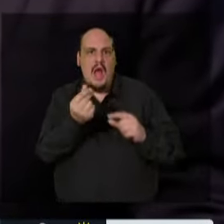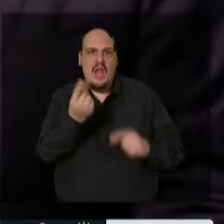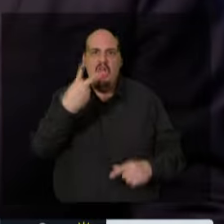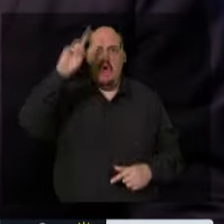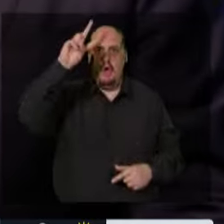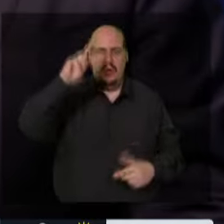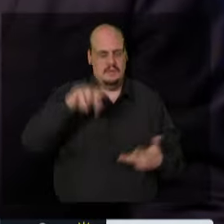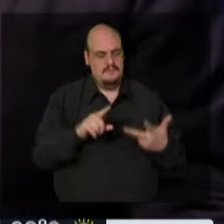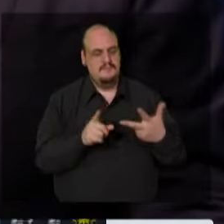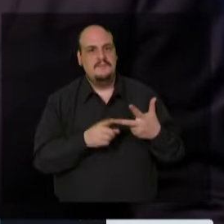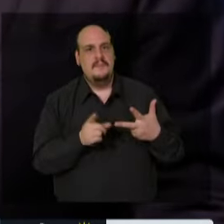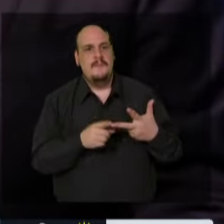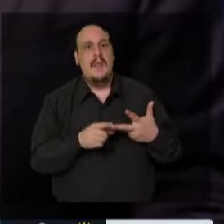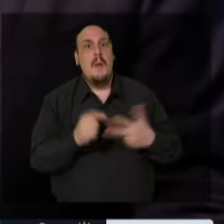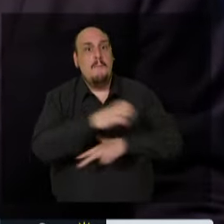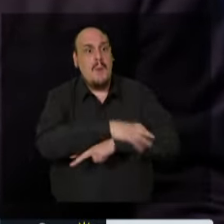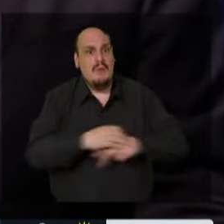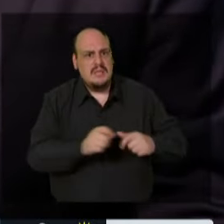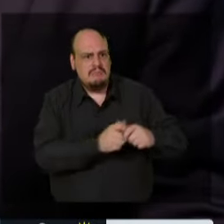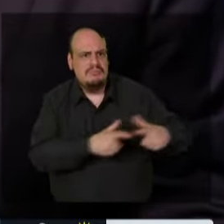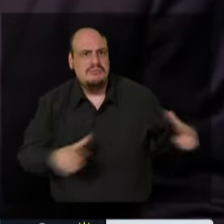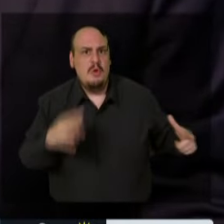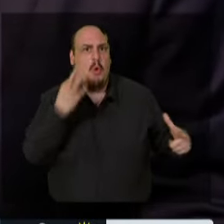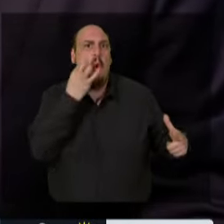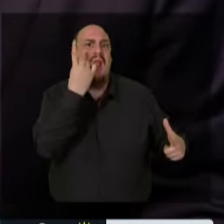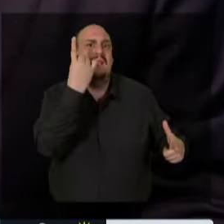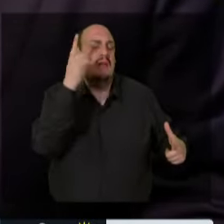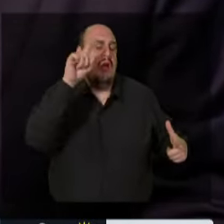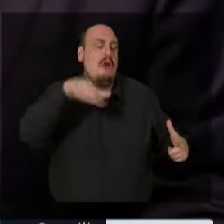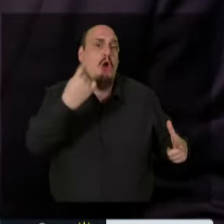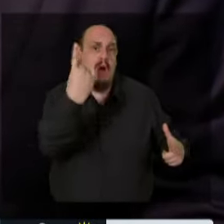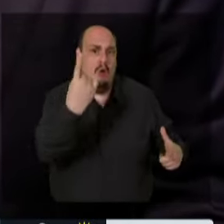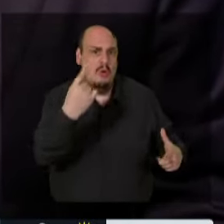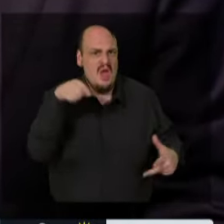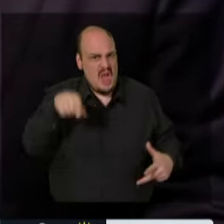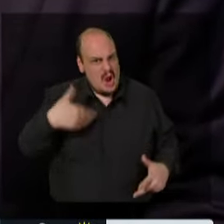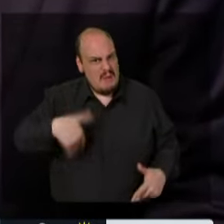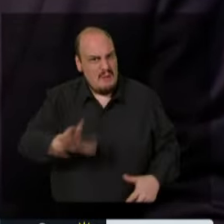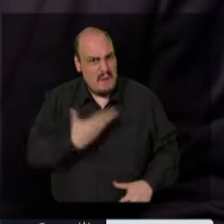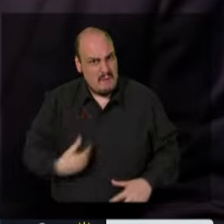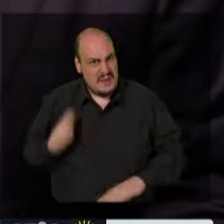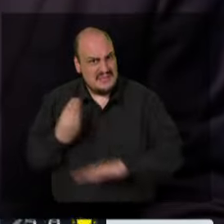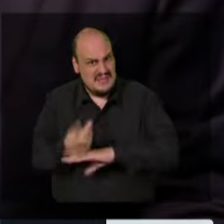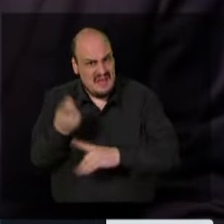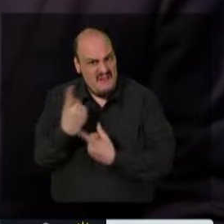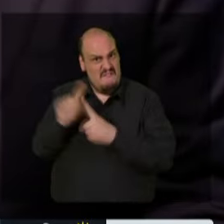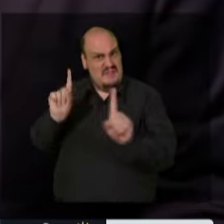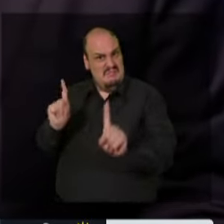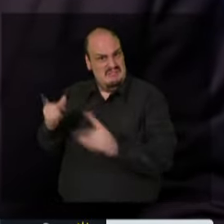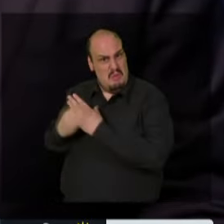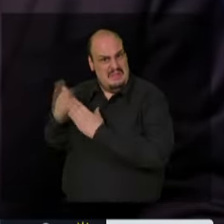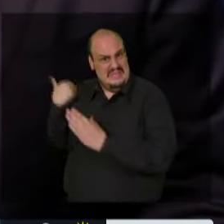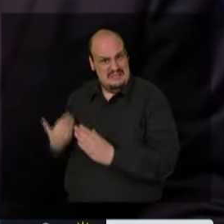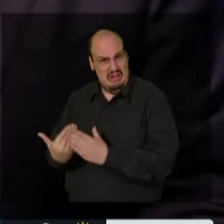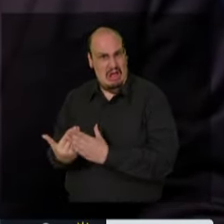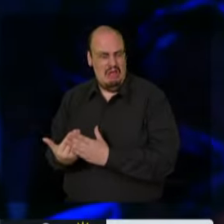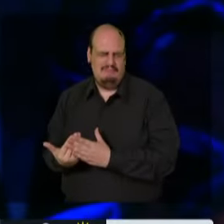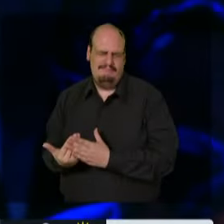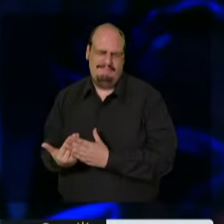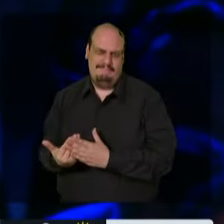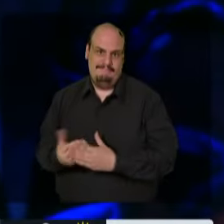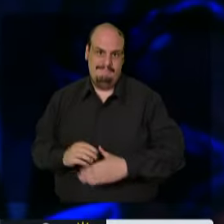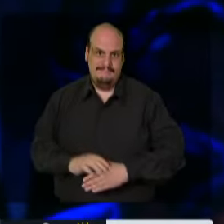el 40,1 de pobreza. ¿Y ahora nos querés decir que como presidente vas a ser distinto a lo que hiciste ahora?